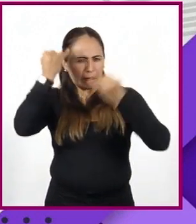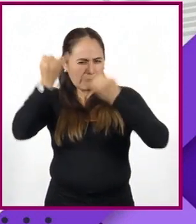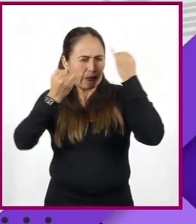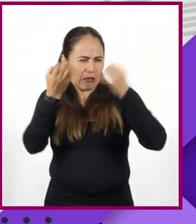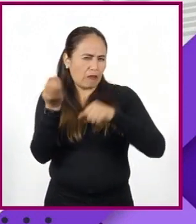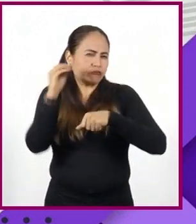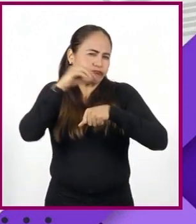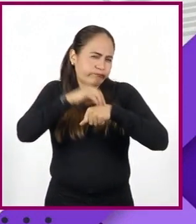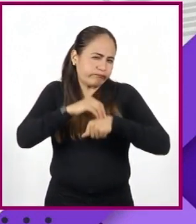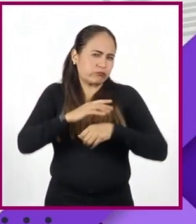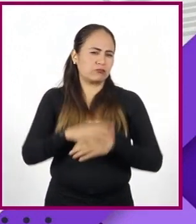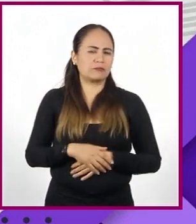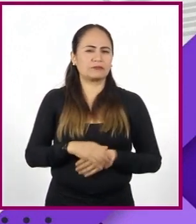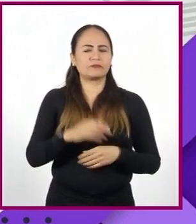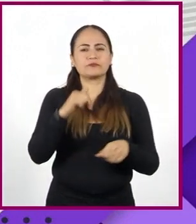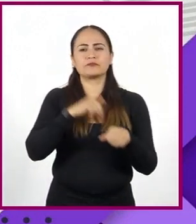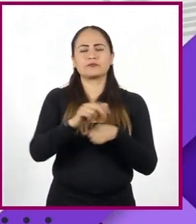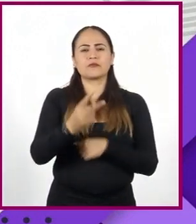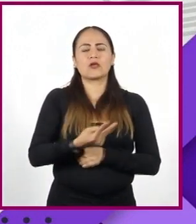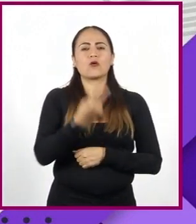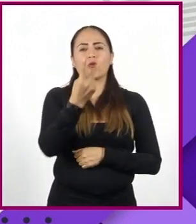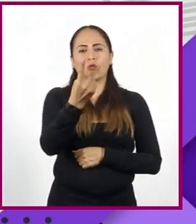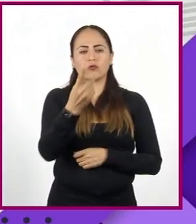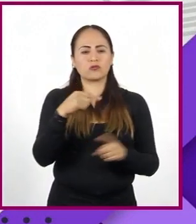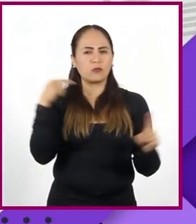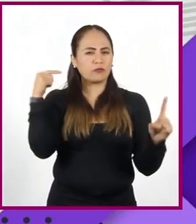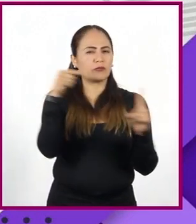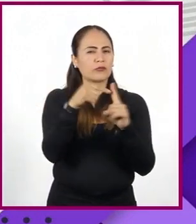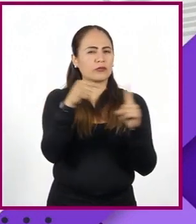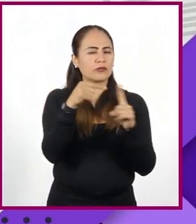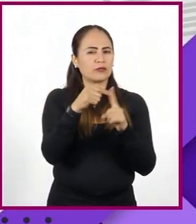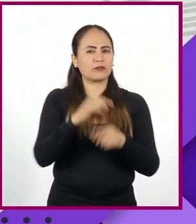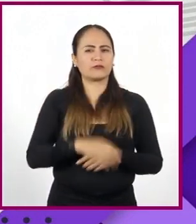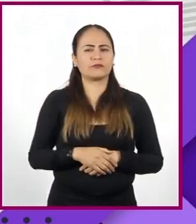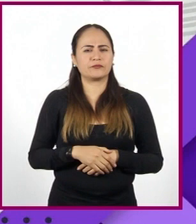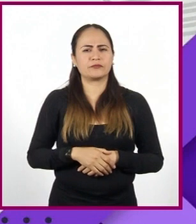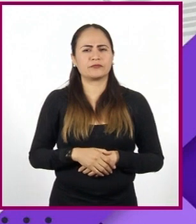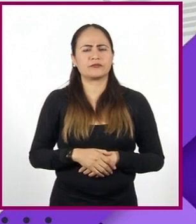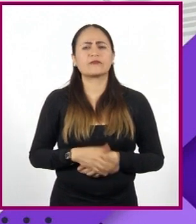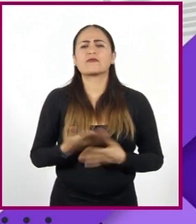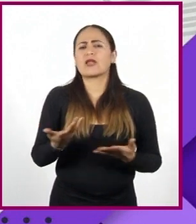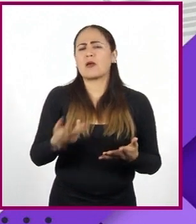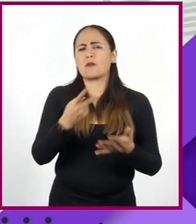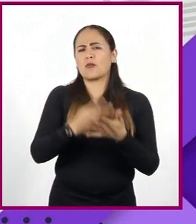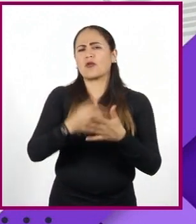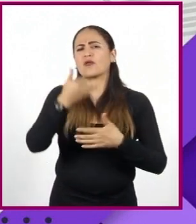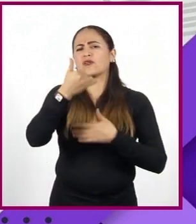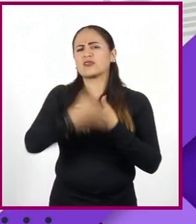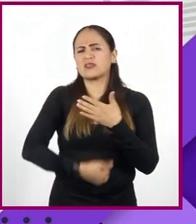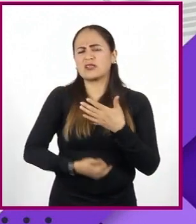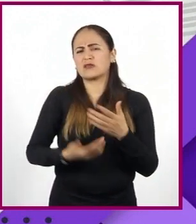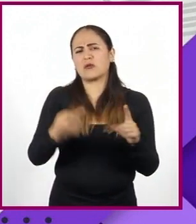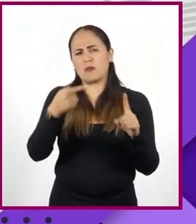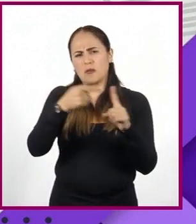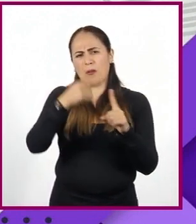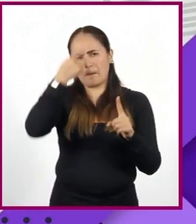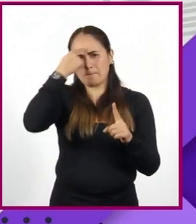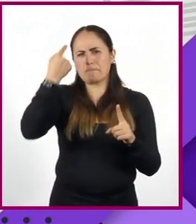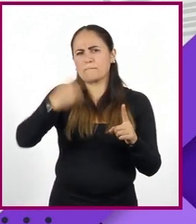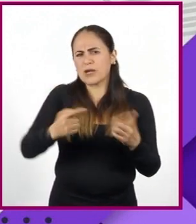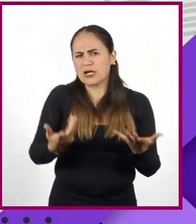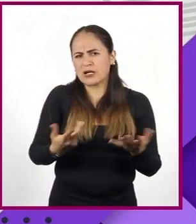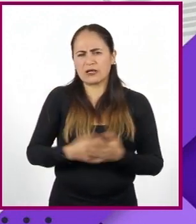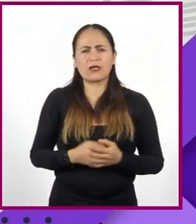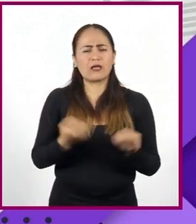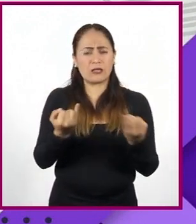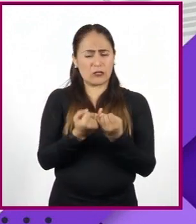2. Definir un objetivo. Precisar qué se quiere lograr con el proyecto y establecer compromisos basados en